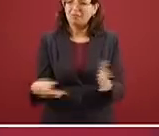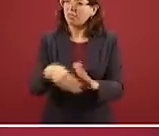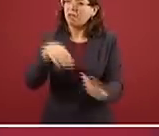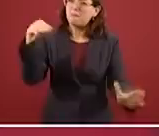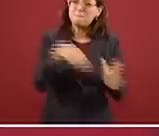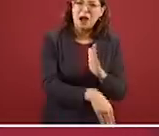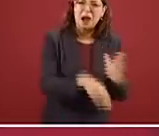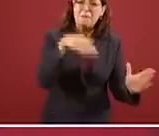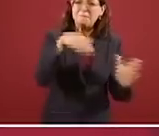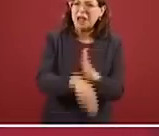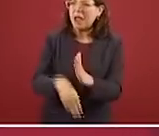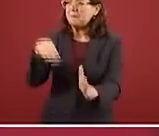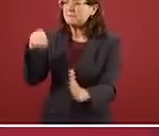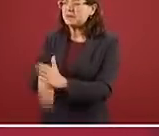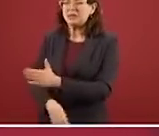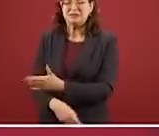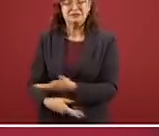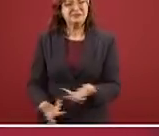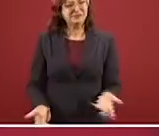fracaso?